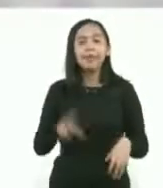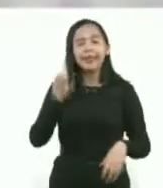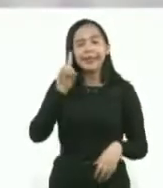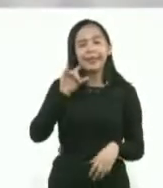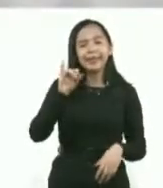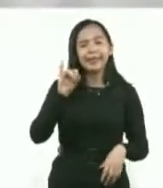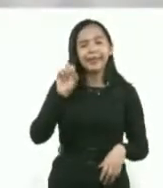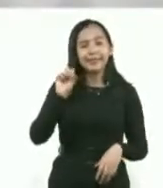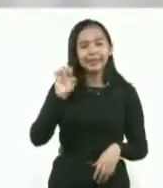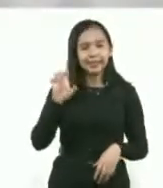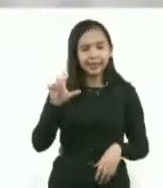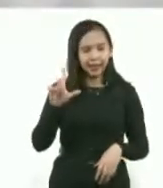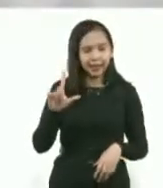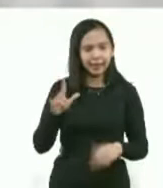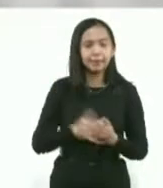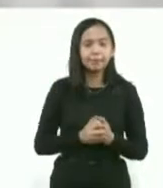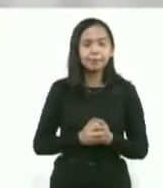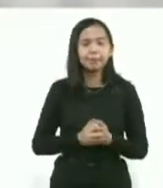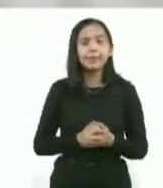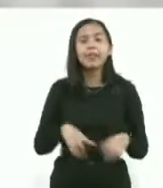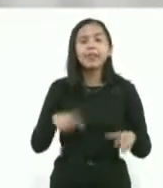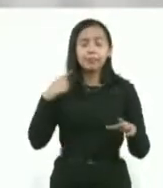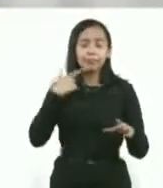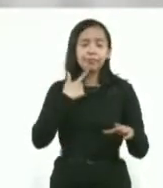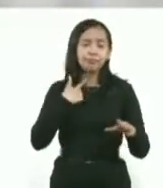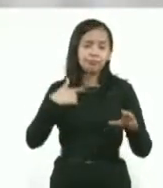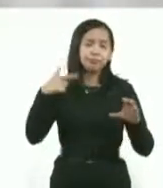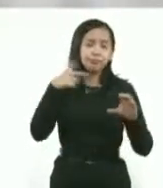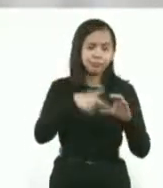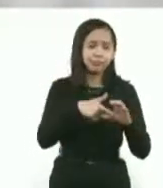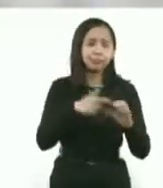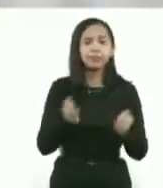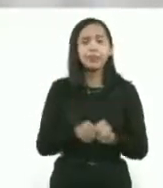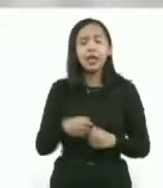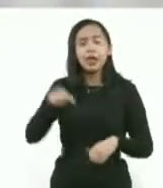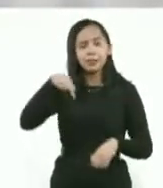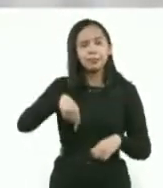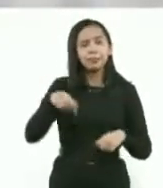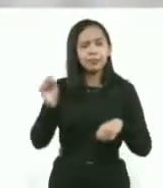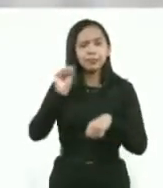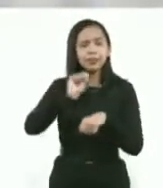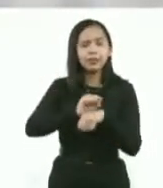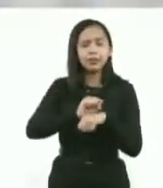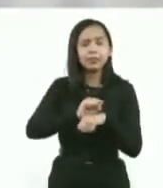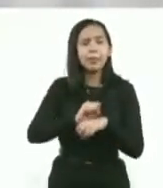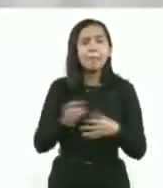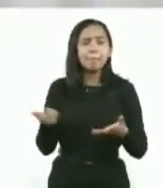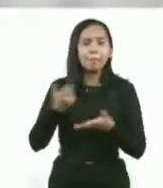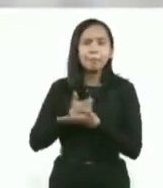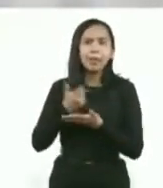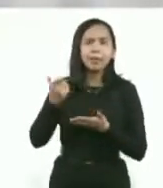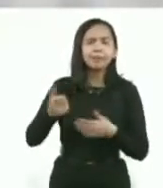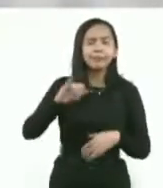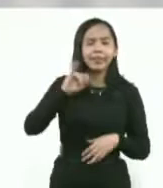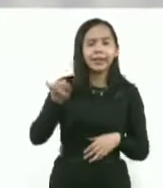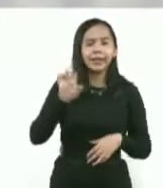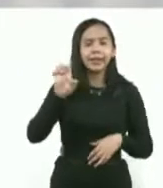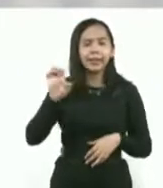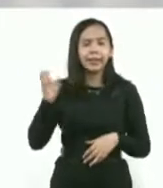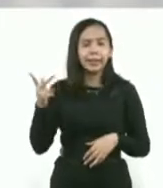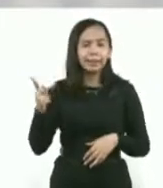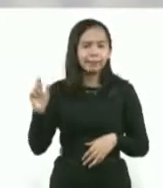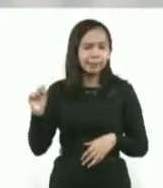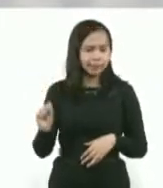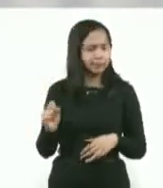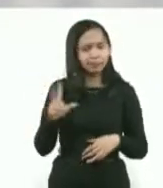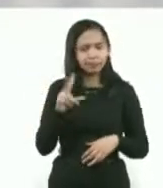diésel. Las gasolinas y el diésel en esta semana no pagan IEPS. Cada semana